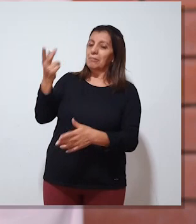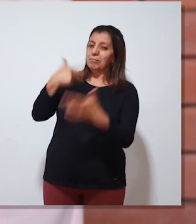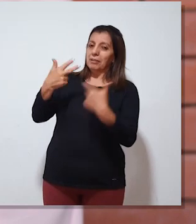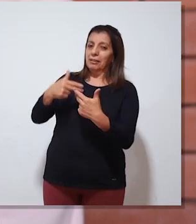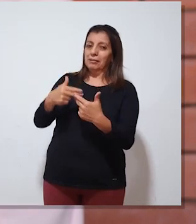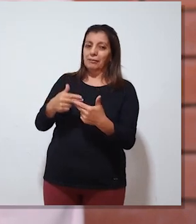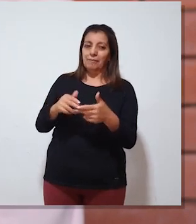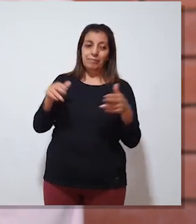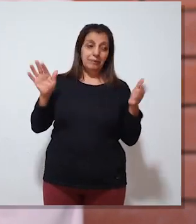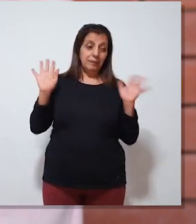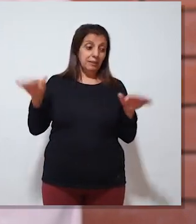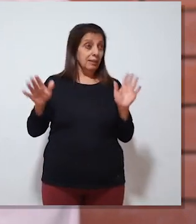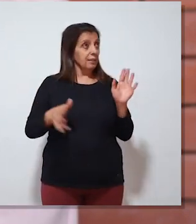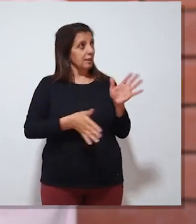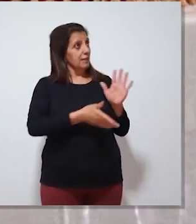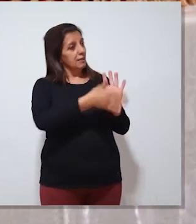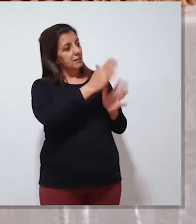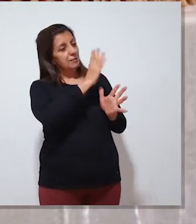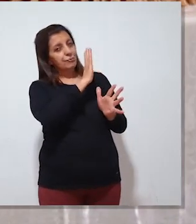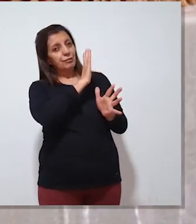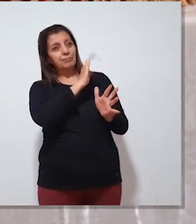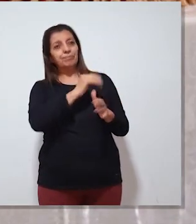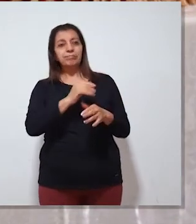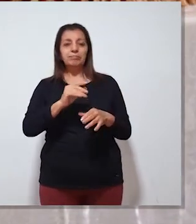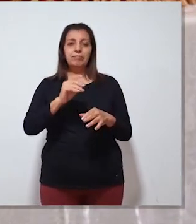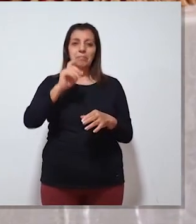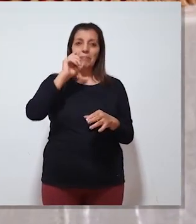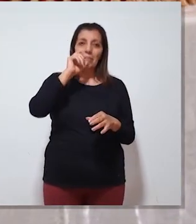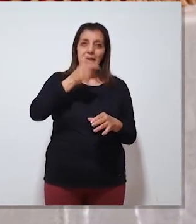Palabra del Señor. Gloria a ti, Señor Jesús.